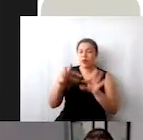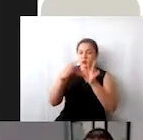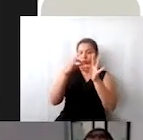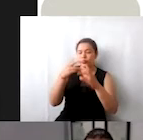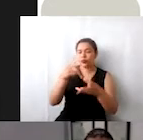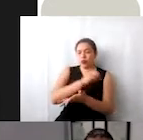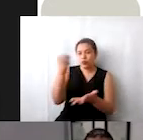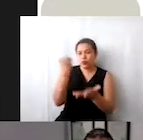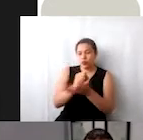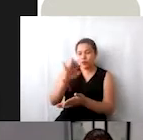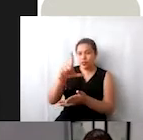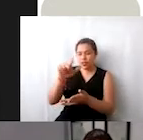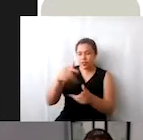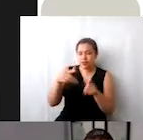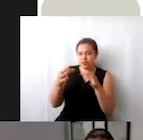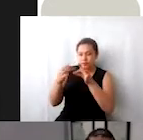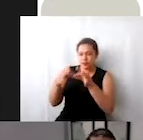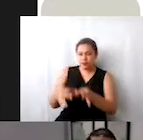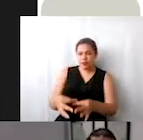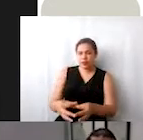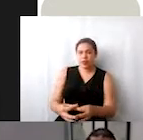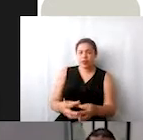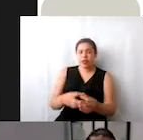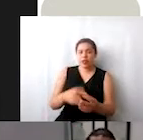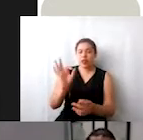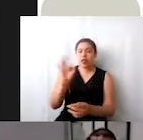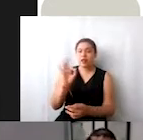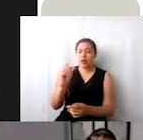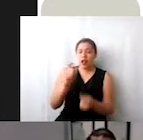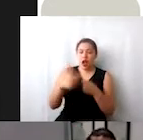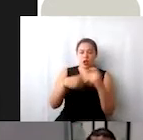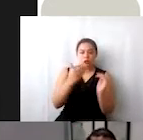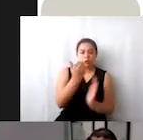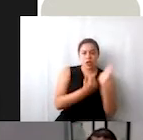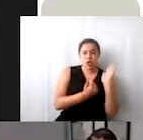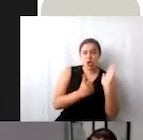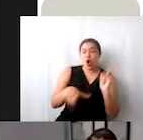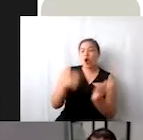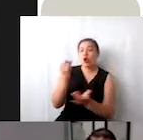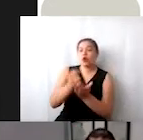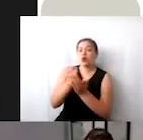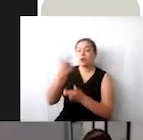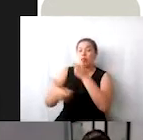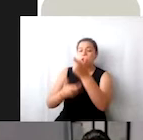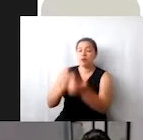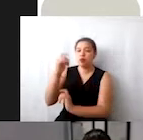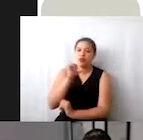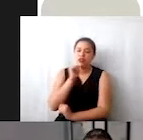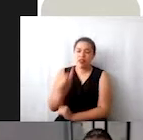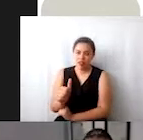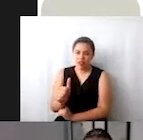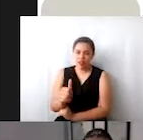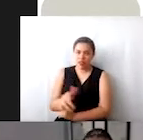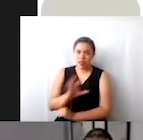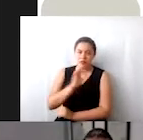obligaciones fiscales, que va desde no haber cubierto algún requisito menor hasta la omisión en el pago de las contribuciones, que puede constituir incluso